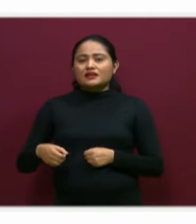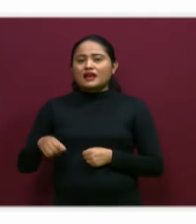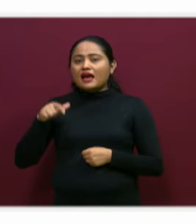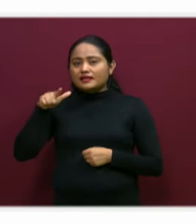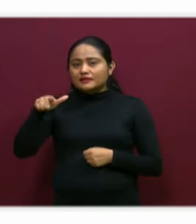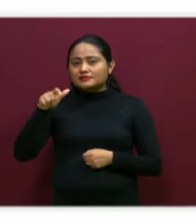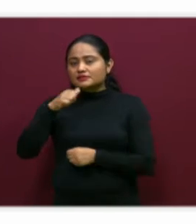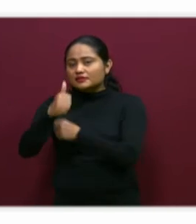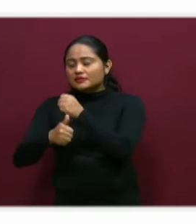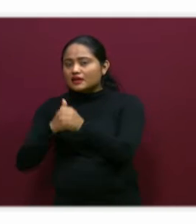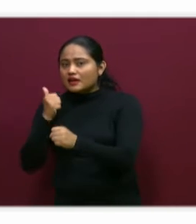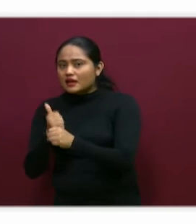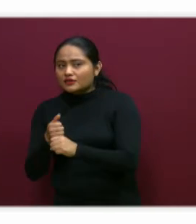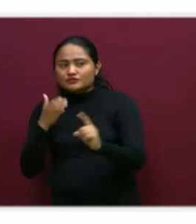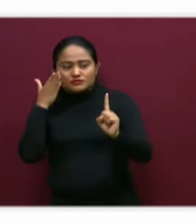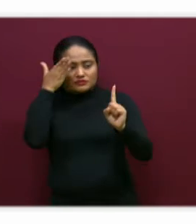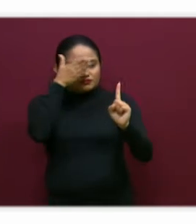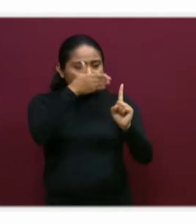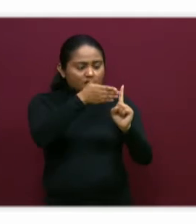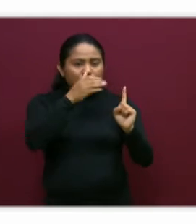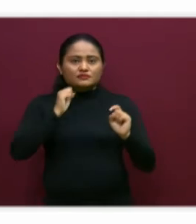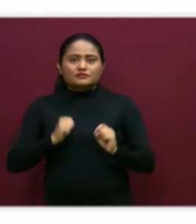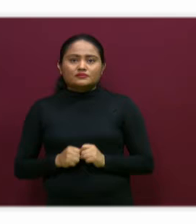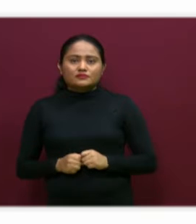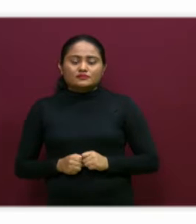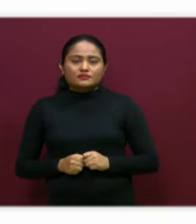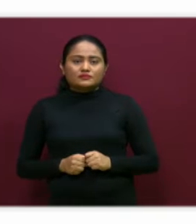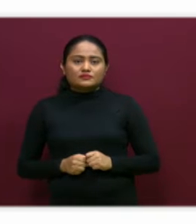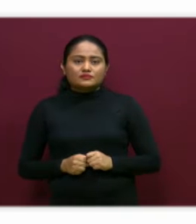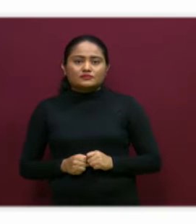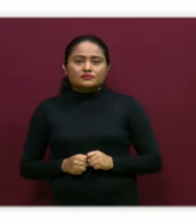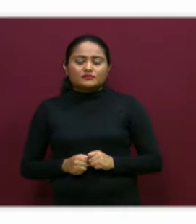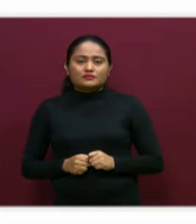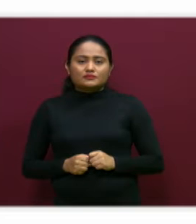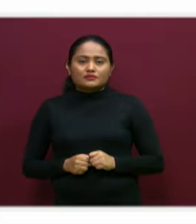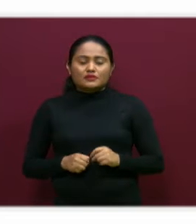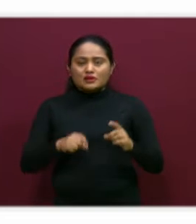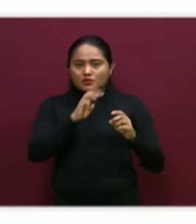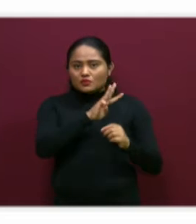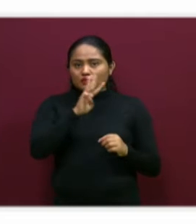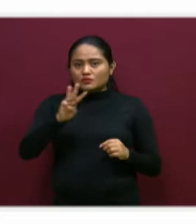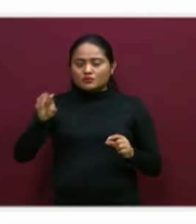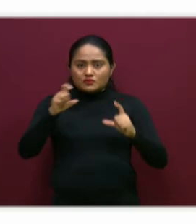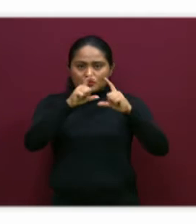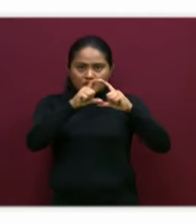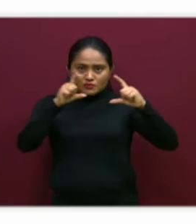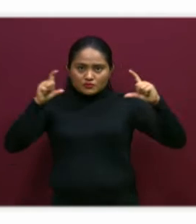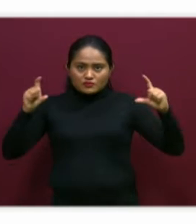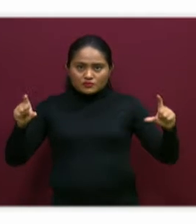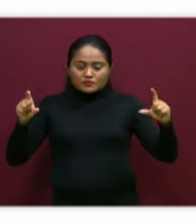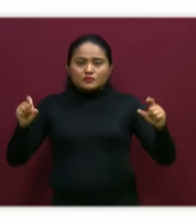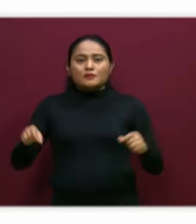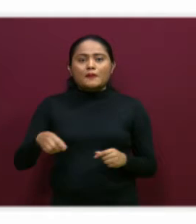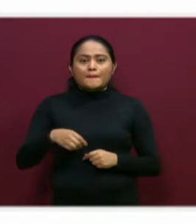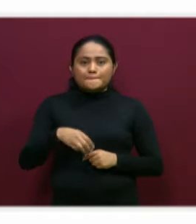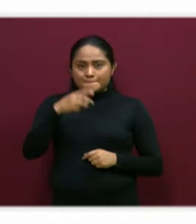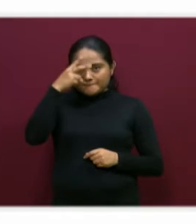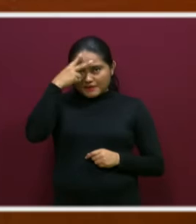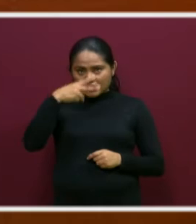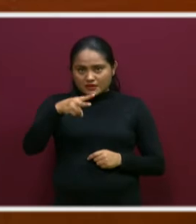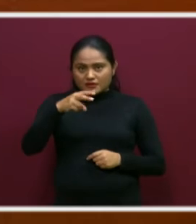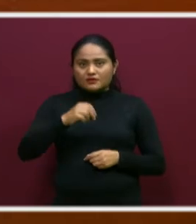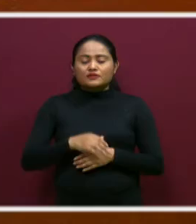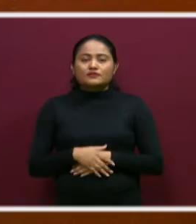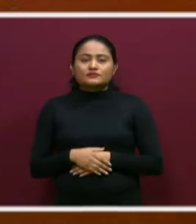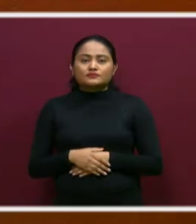a cómo poder con una plataforma my world méxico que es una de las plataformas de la agenda